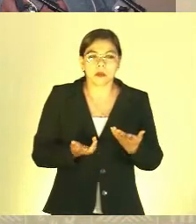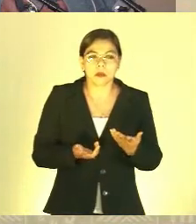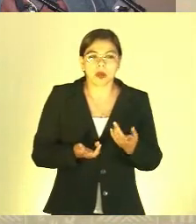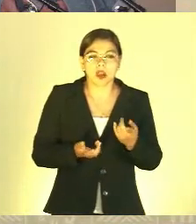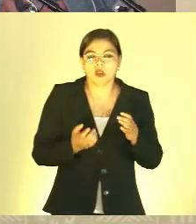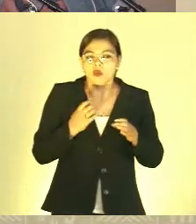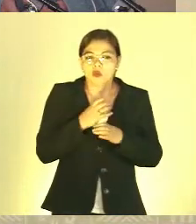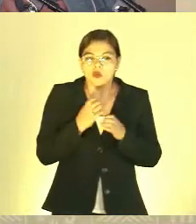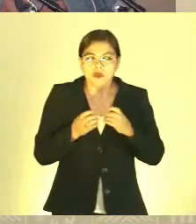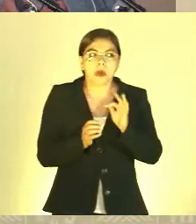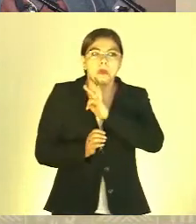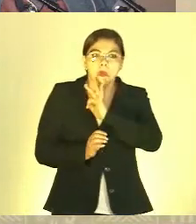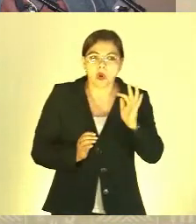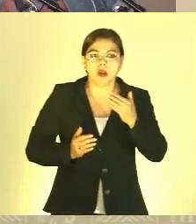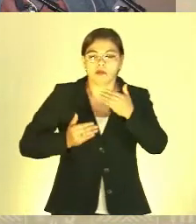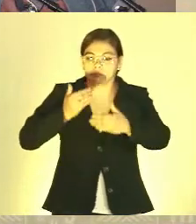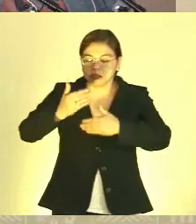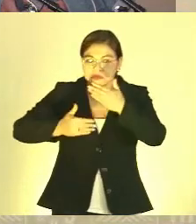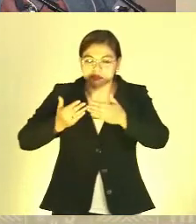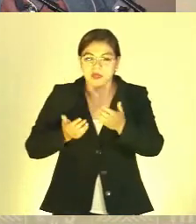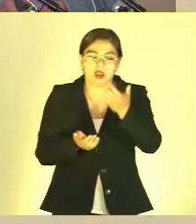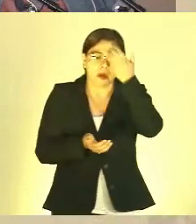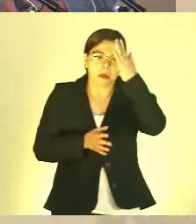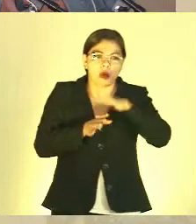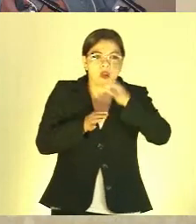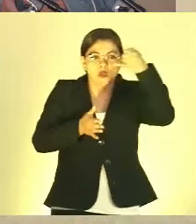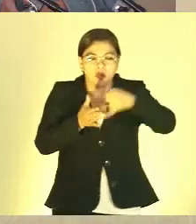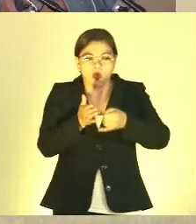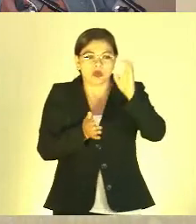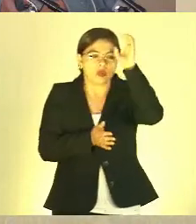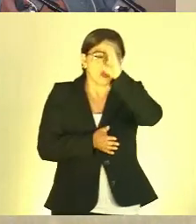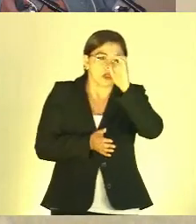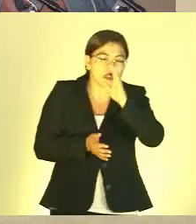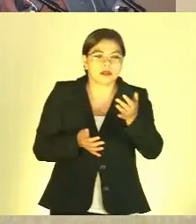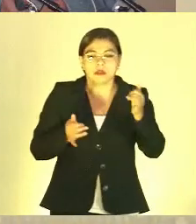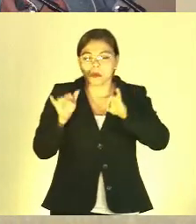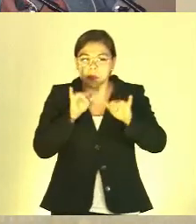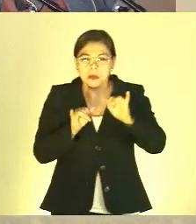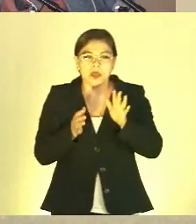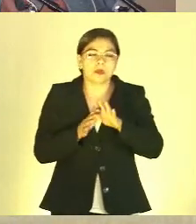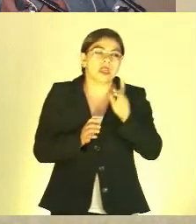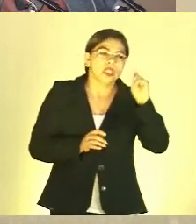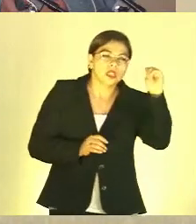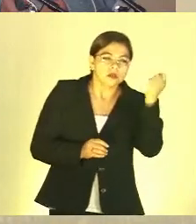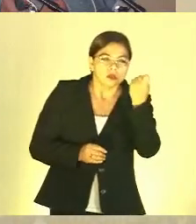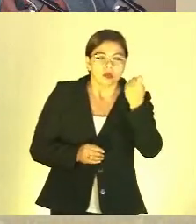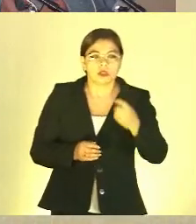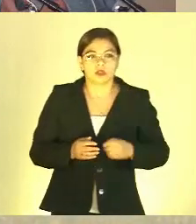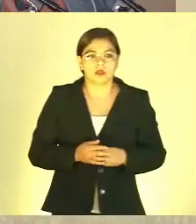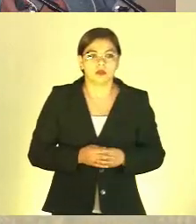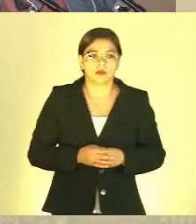posibilidad de avance de conocimiento científico en el campo informático, biotecnológico,